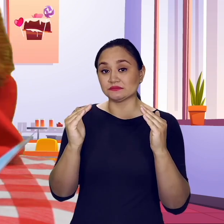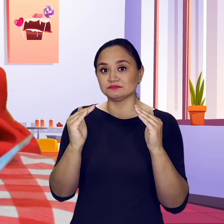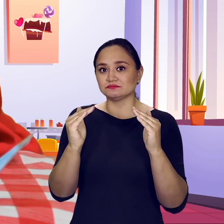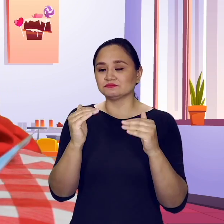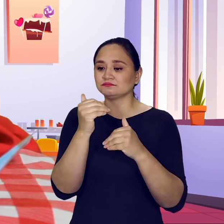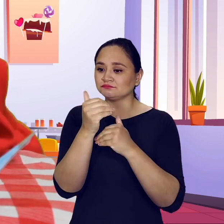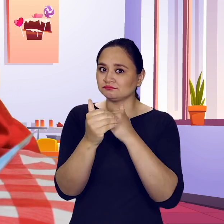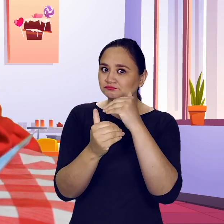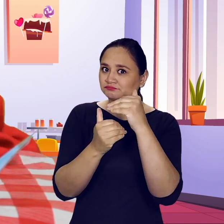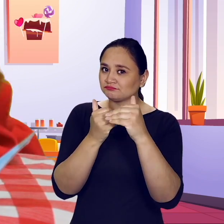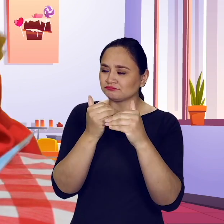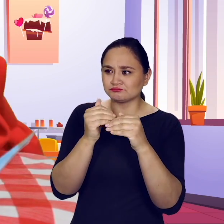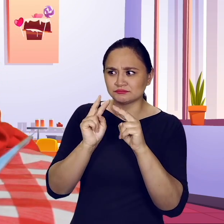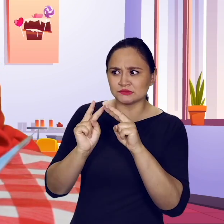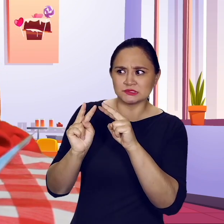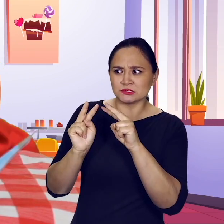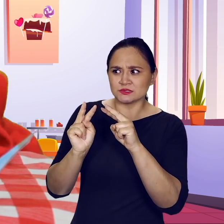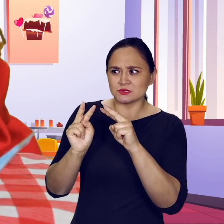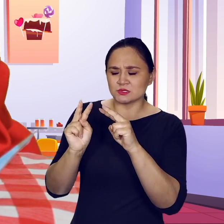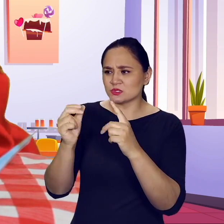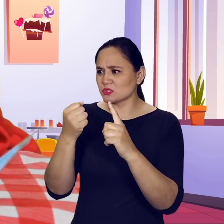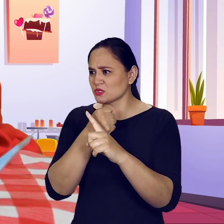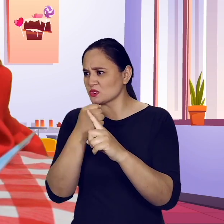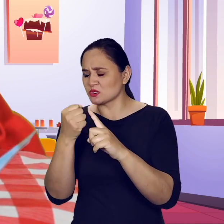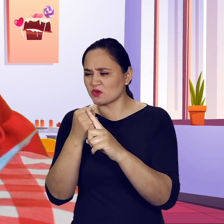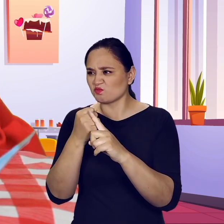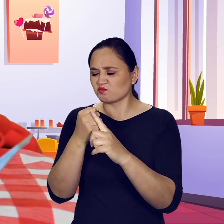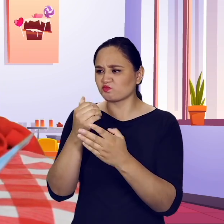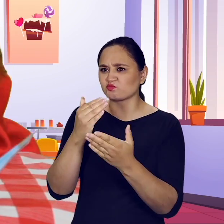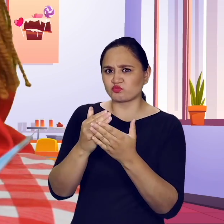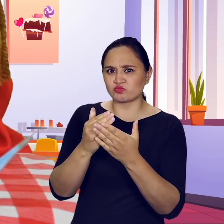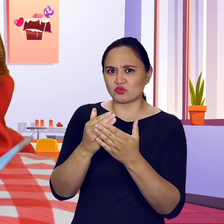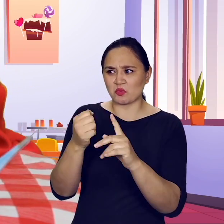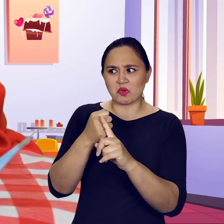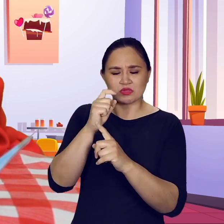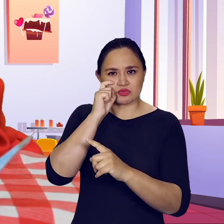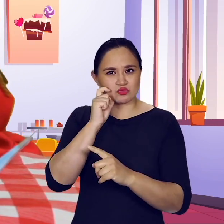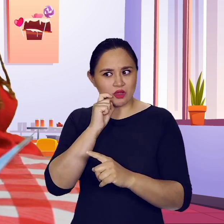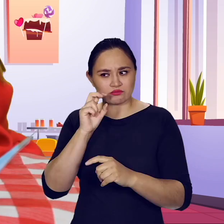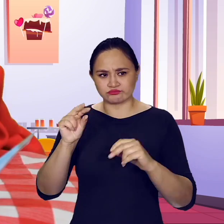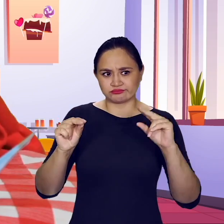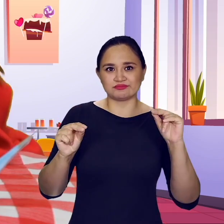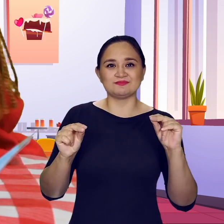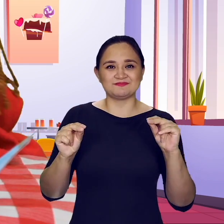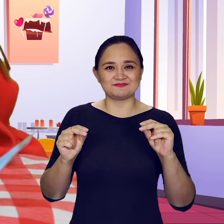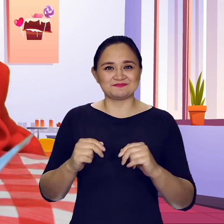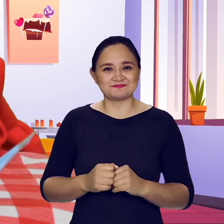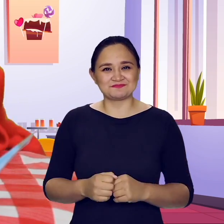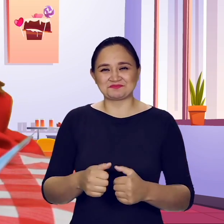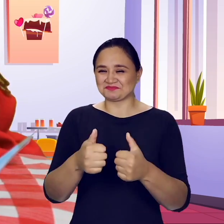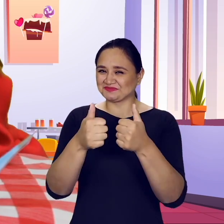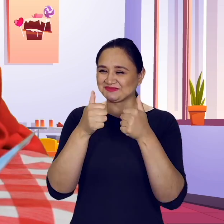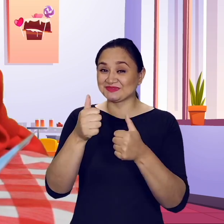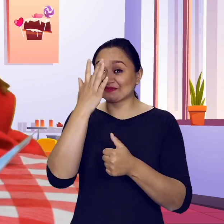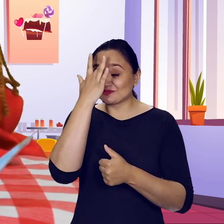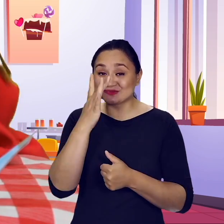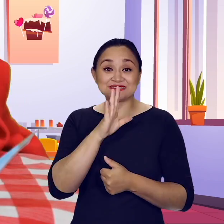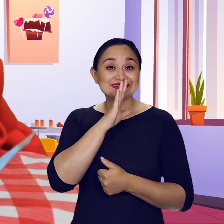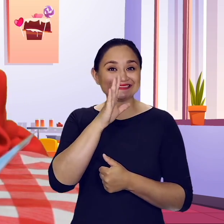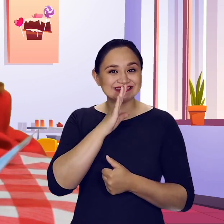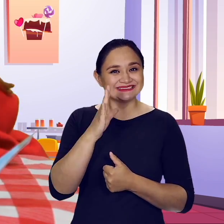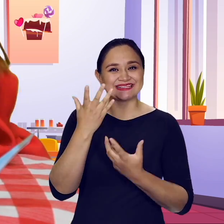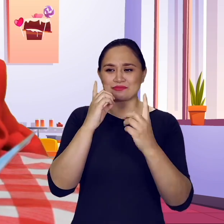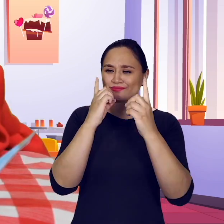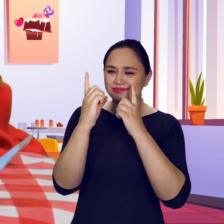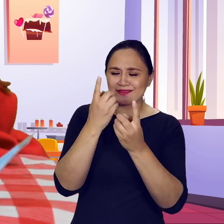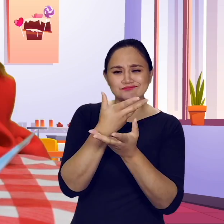casa, y así prevenir los delitos de violencia sexual. Muy bien, Claudia, porque siempre debemos